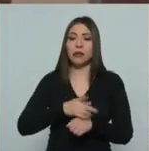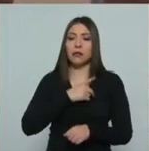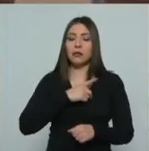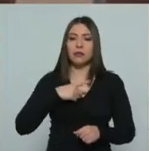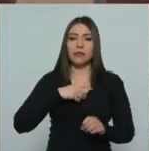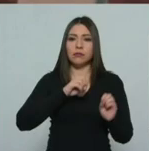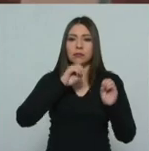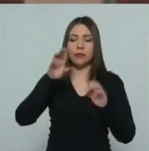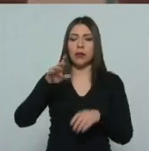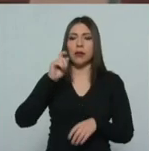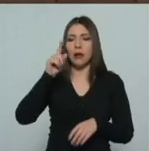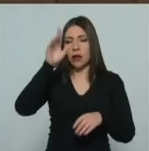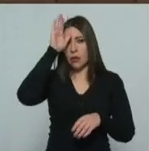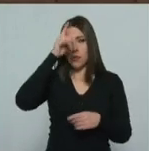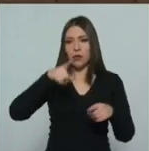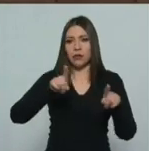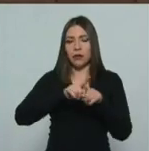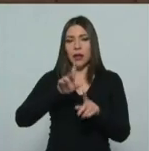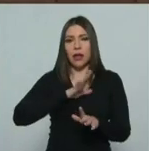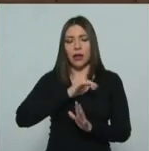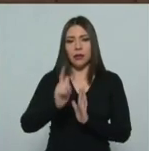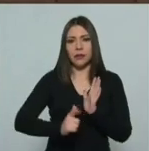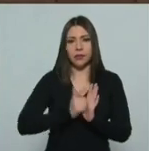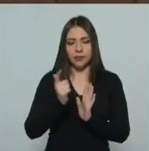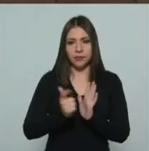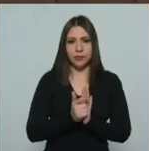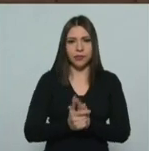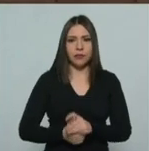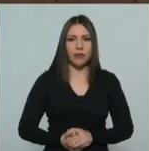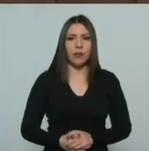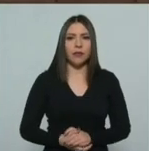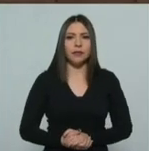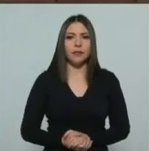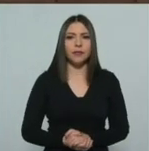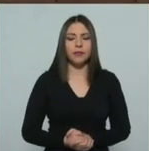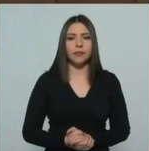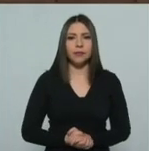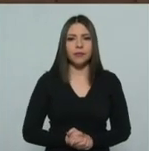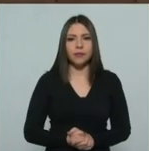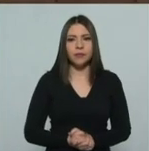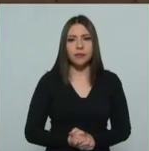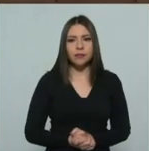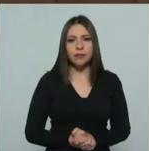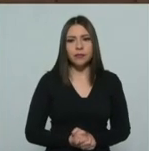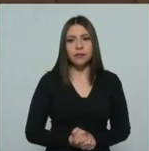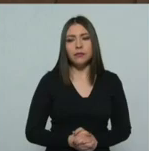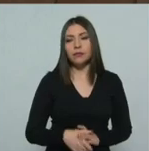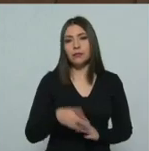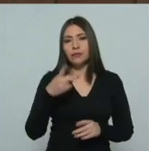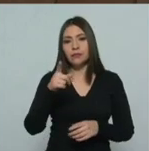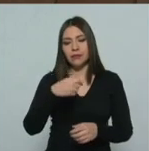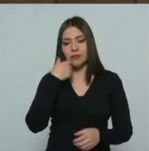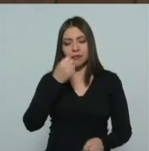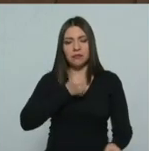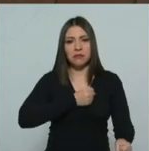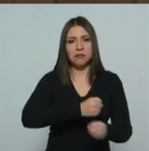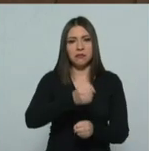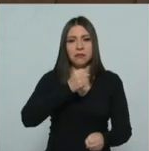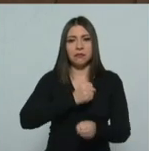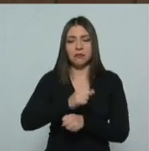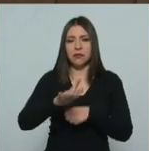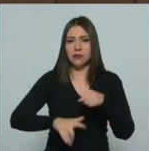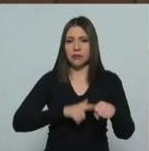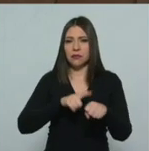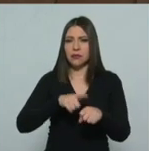y en el Código Penal. Pero el maltrato tiene mucho más tras de sí, o un trasfondo más grande. Pensemos, por ejemplo, en